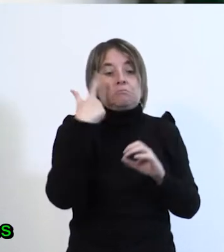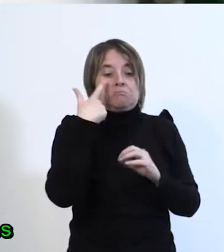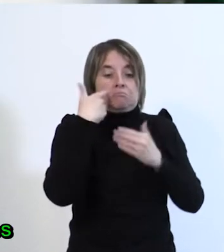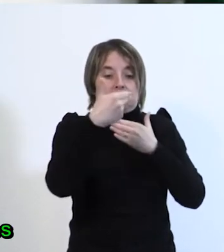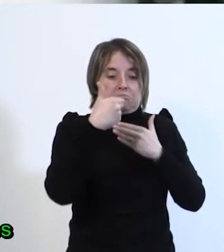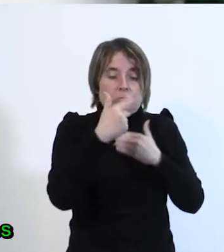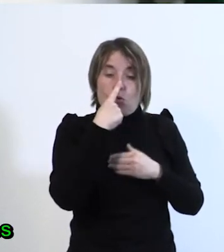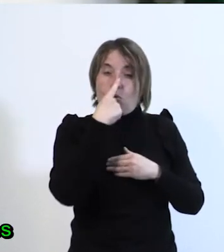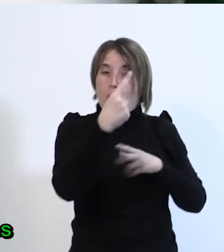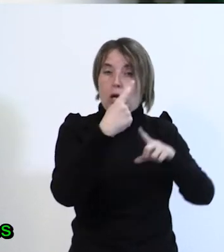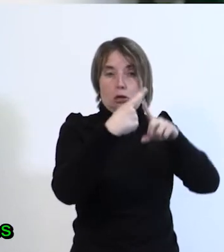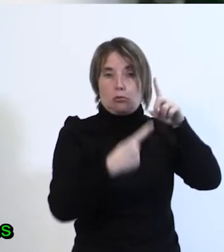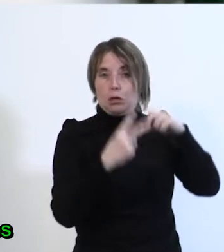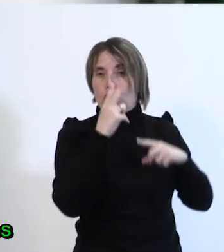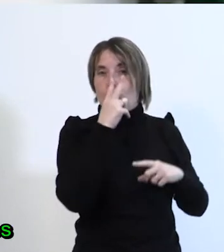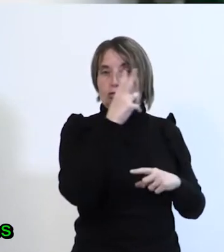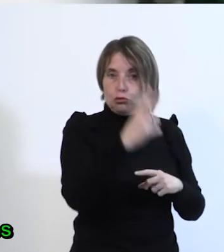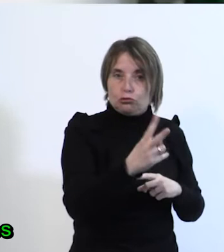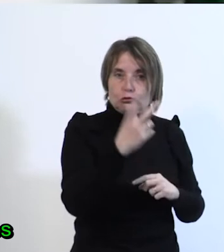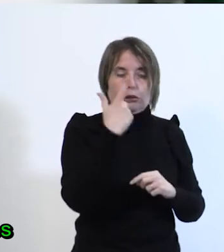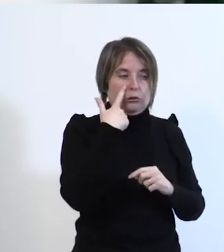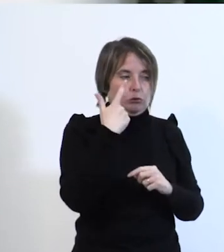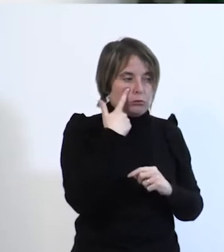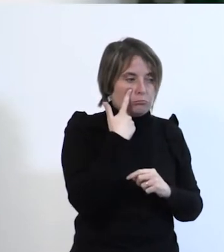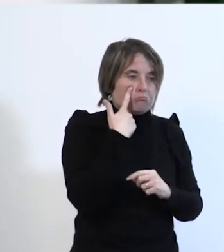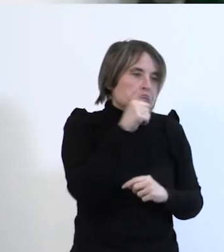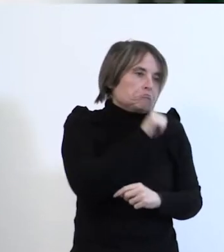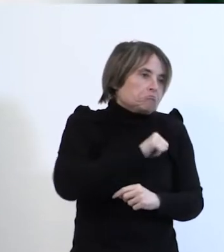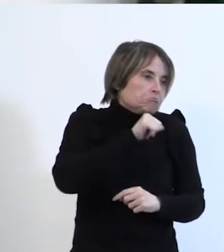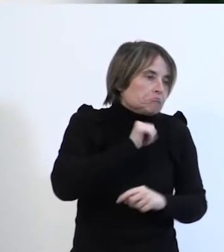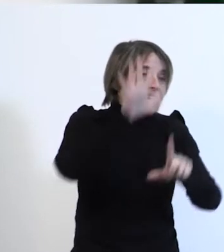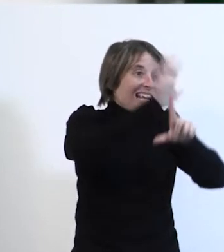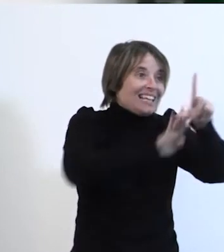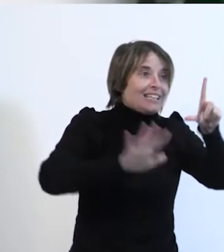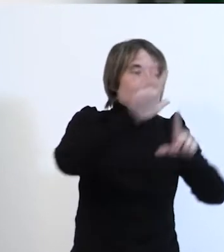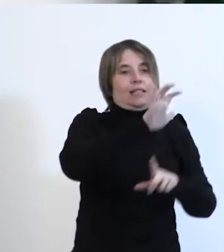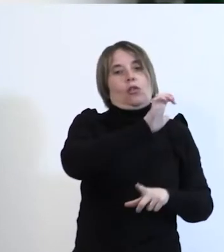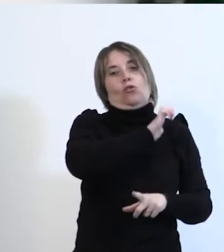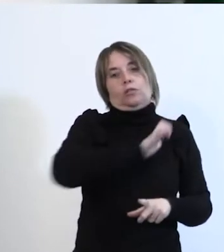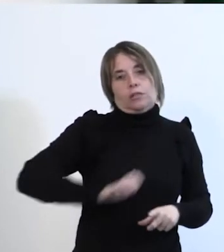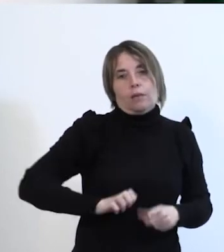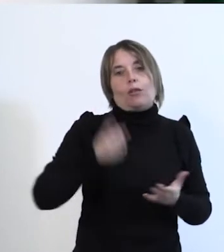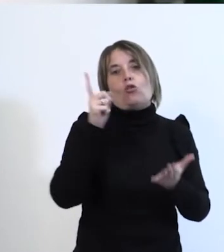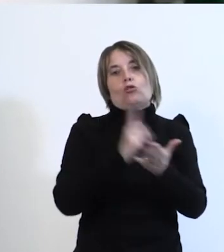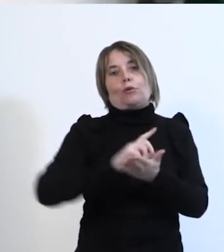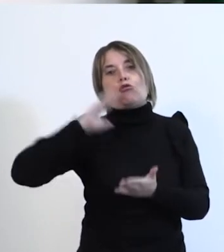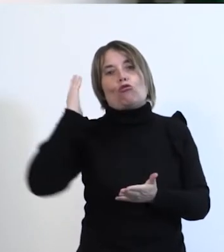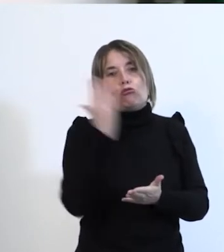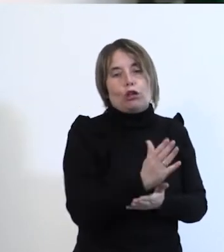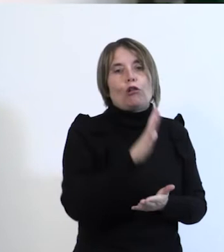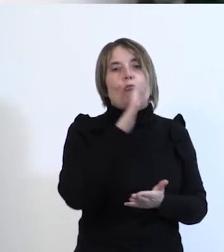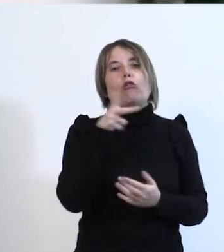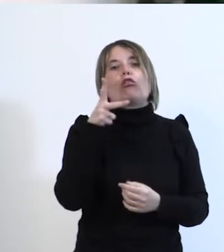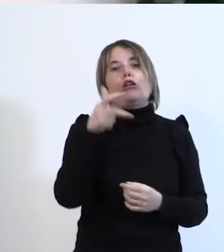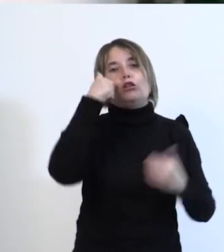Nosotras esperamos que en un año y medio o dos años el Estado de El Salvador vuelva a ser condenado por